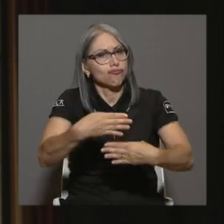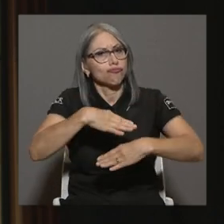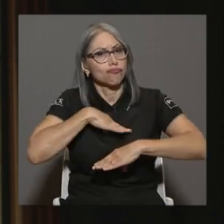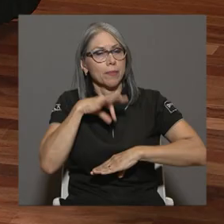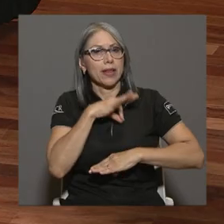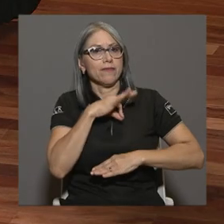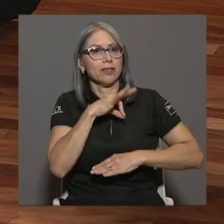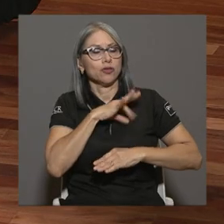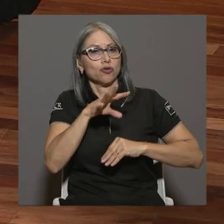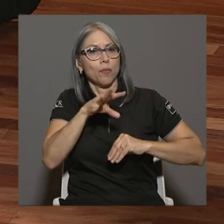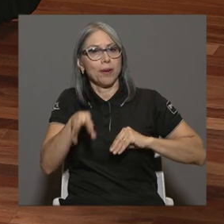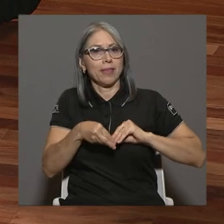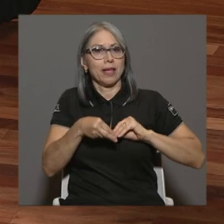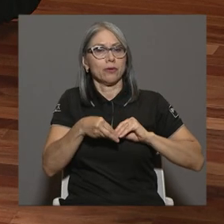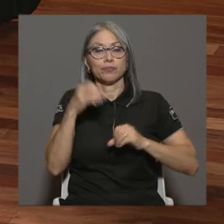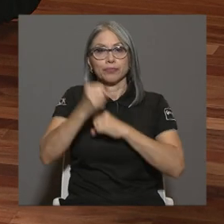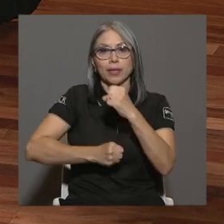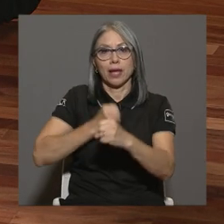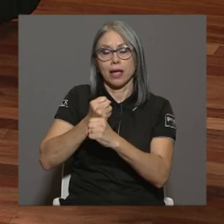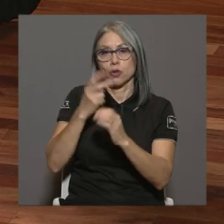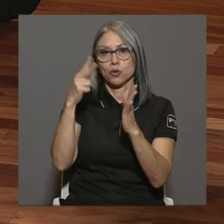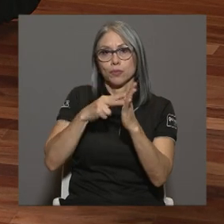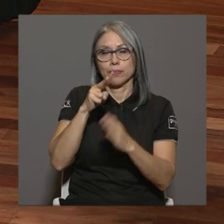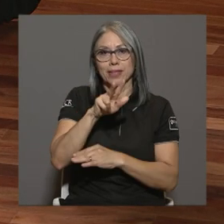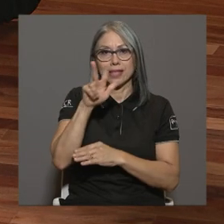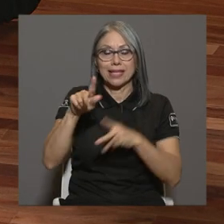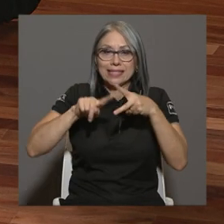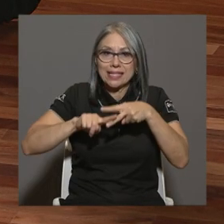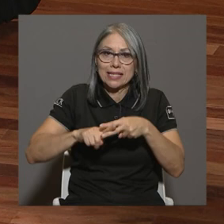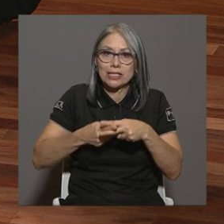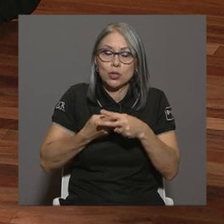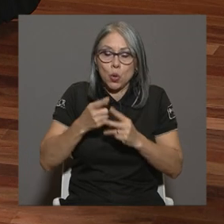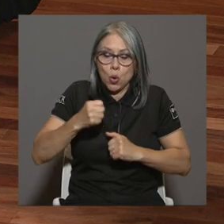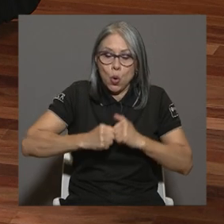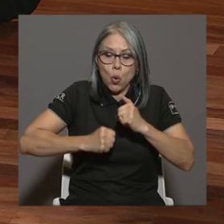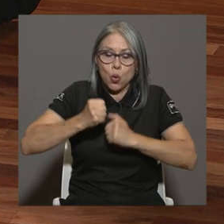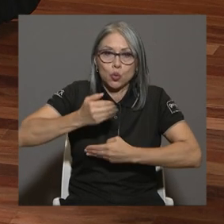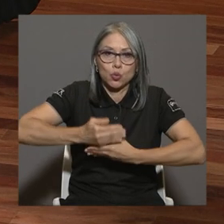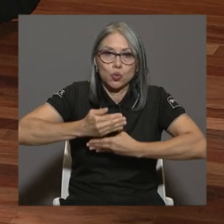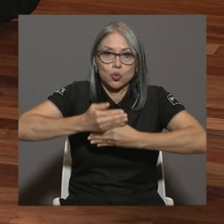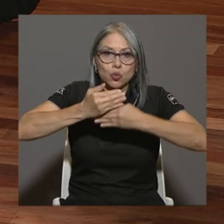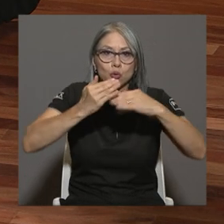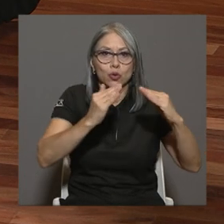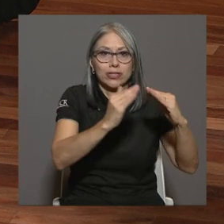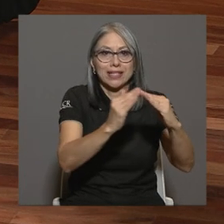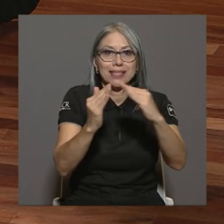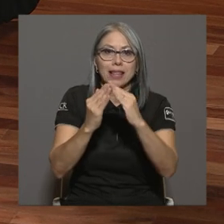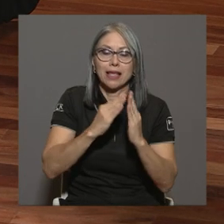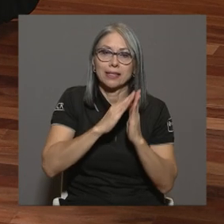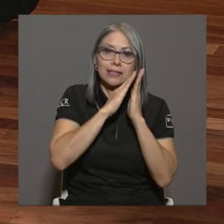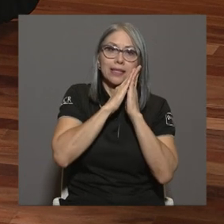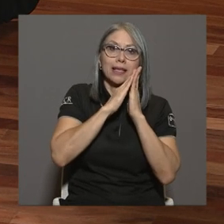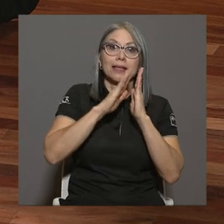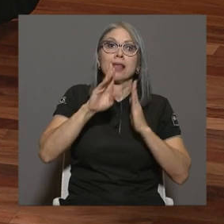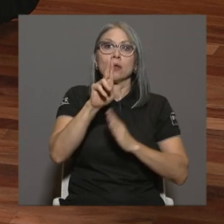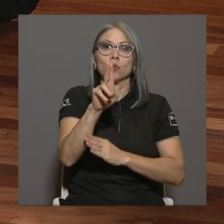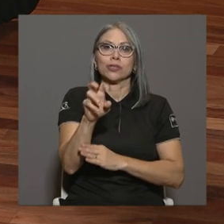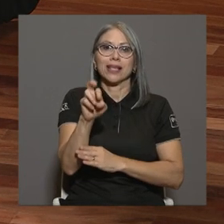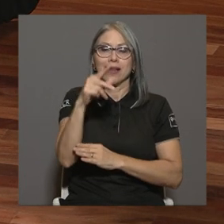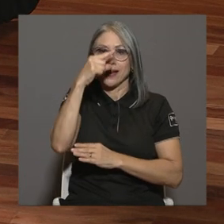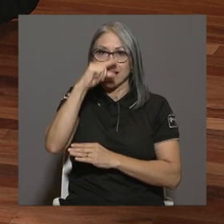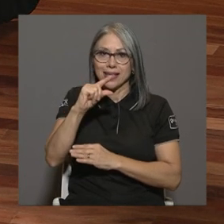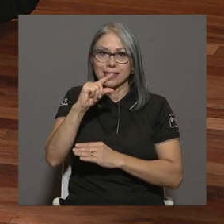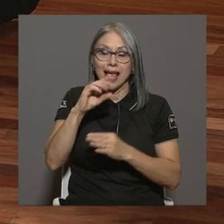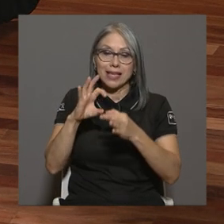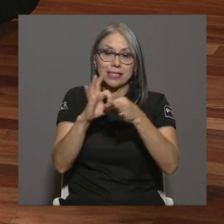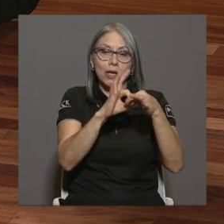complementarios. En el 2023 se inició la construcción de las residencias del recinto de Grecia y se coordinaron con la Oficina